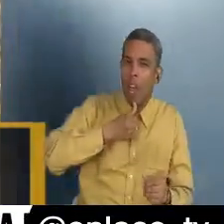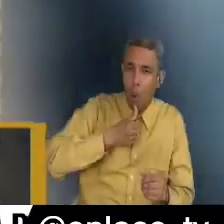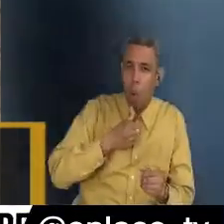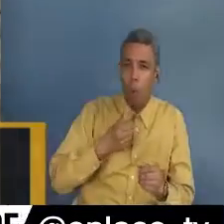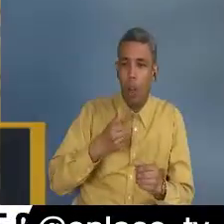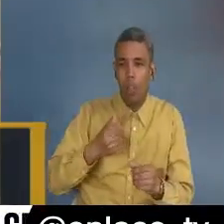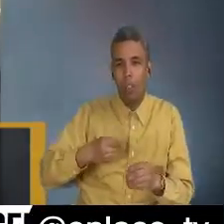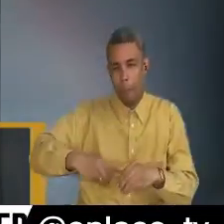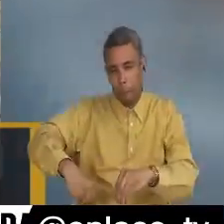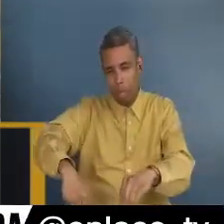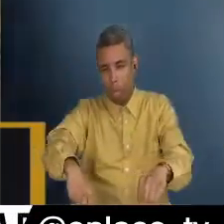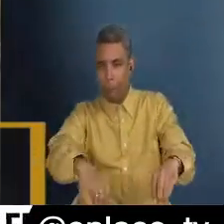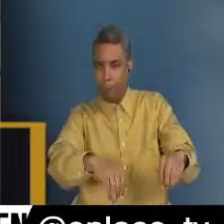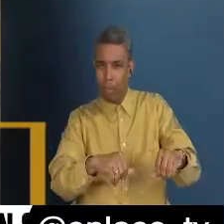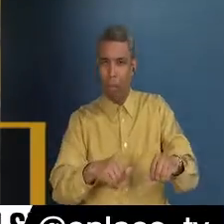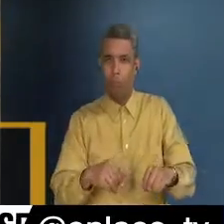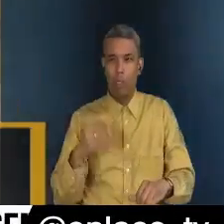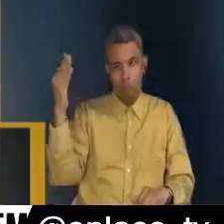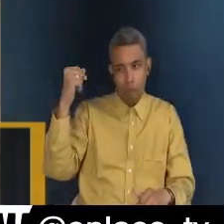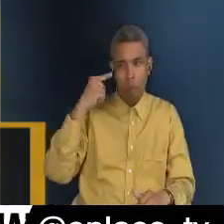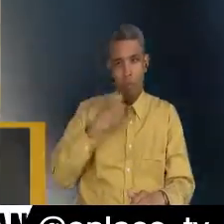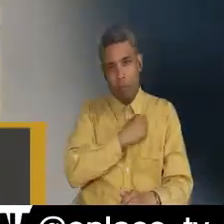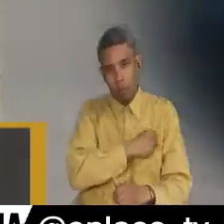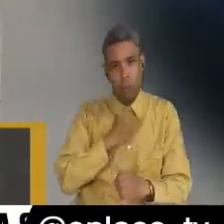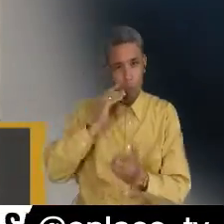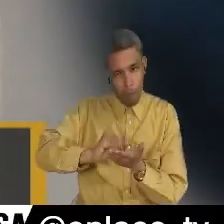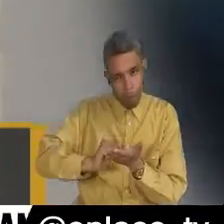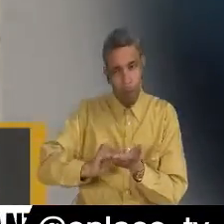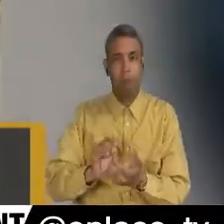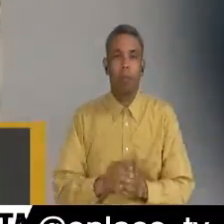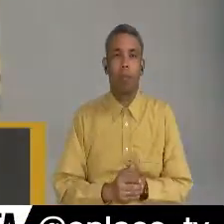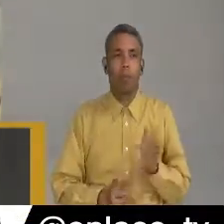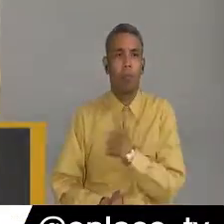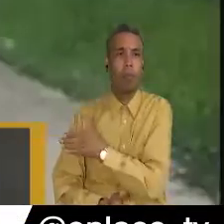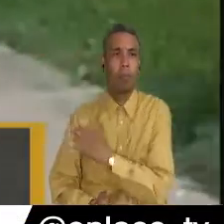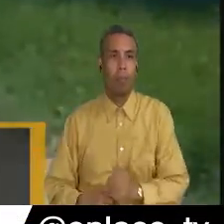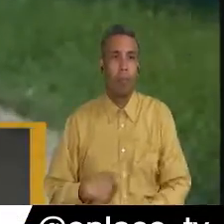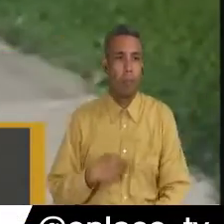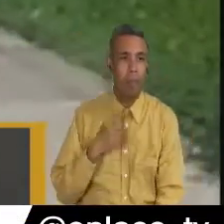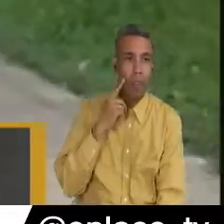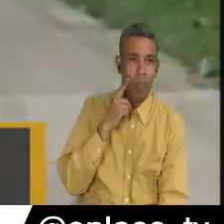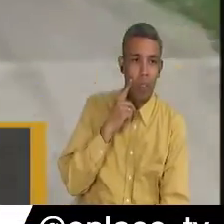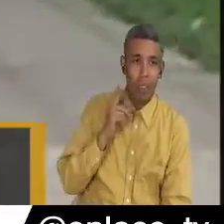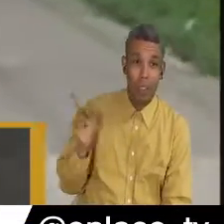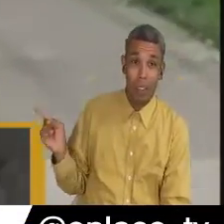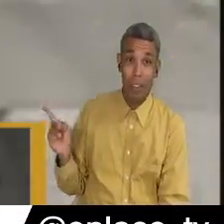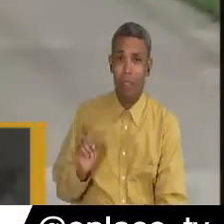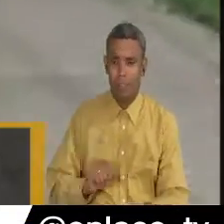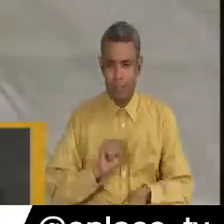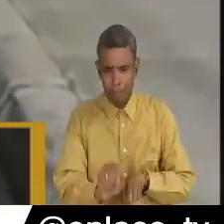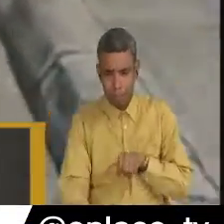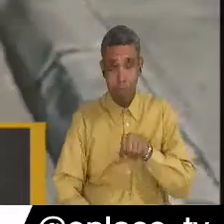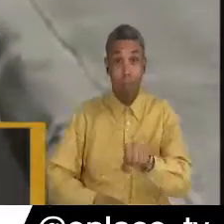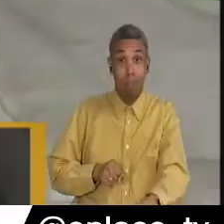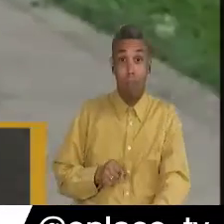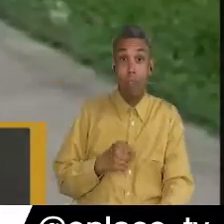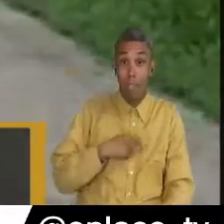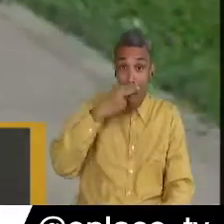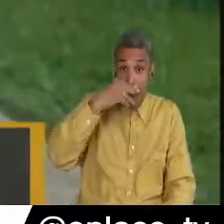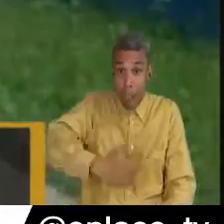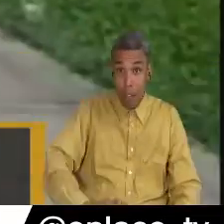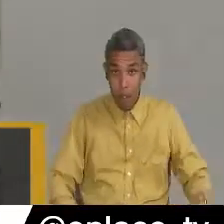Y en este otro reportero ciudadano, la denuncia tiene que ver en la forma irresponsable como es transportado un menor en una bicicleta con todos los